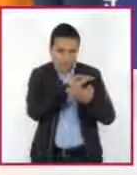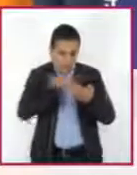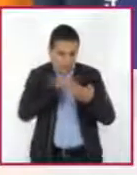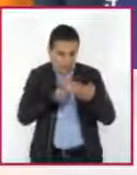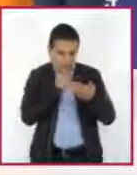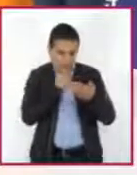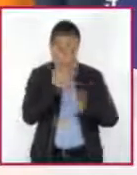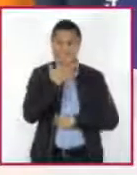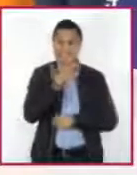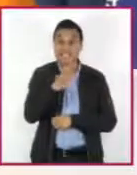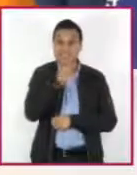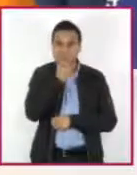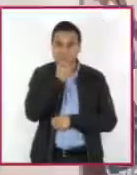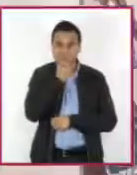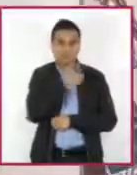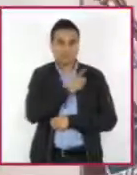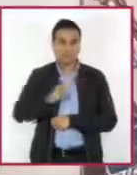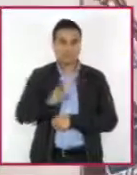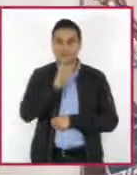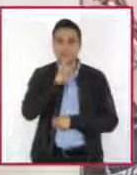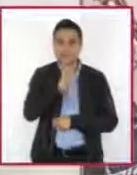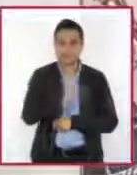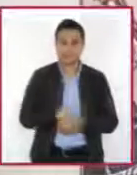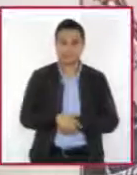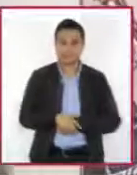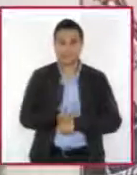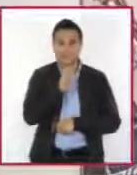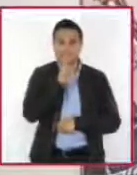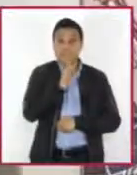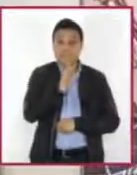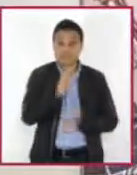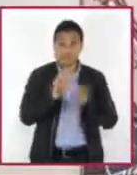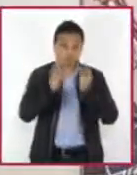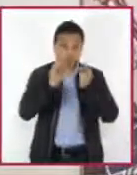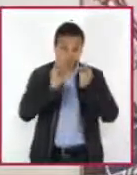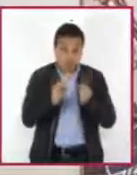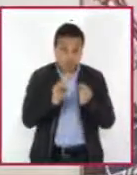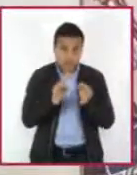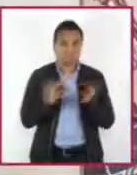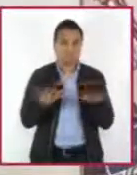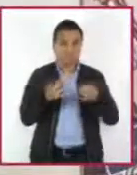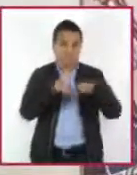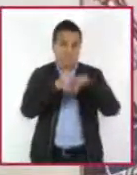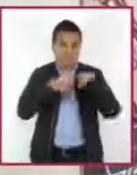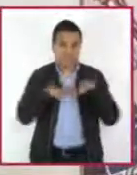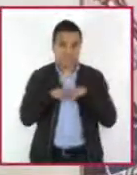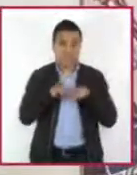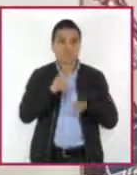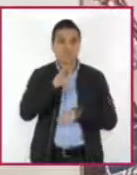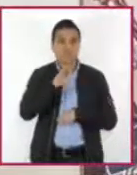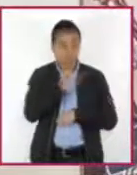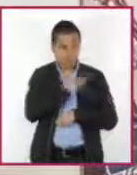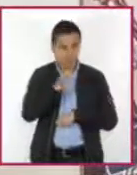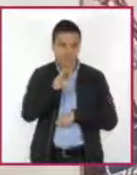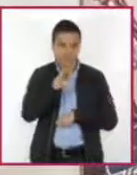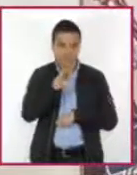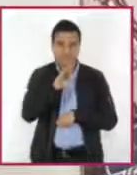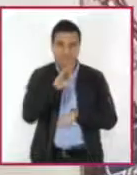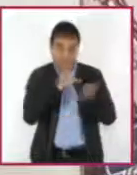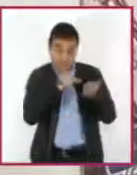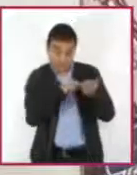segundos para resolverla. Si la respuesta es correcta, el equipo avanzará el número de casillas marcadas en la pista. Si